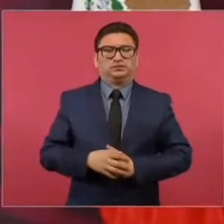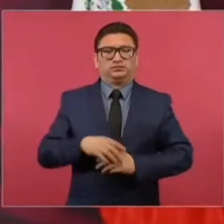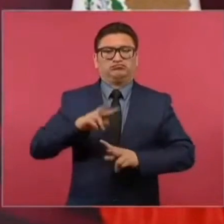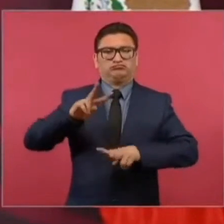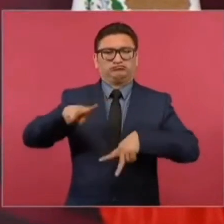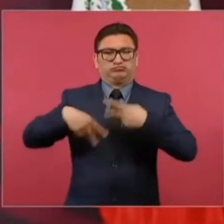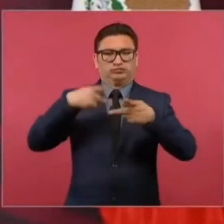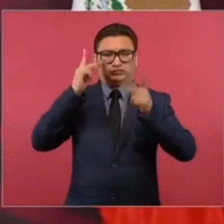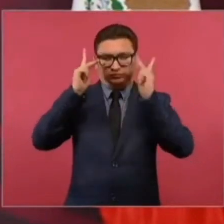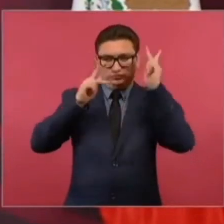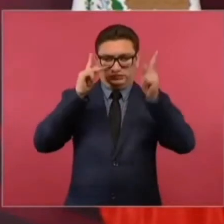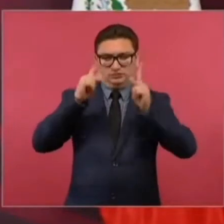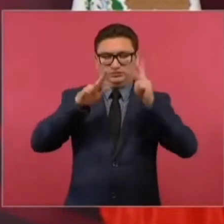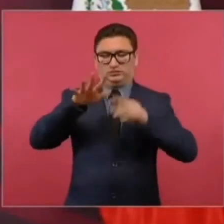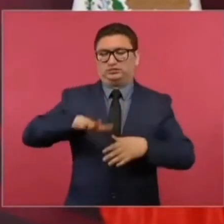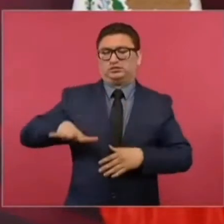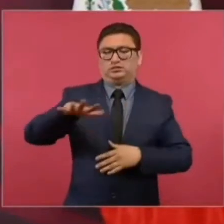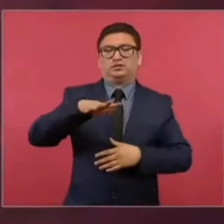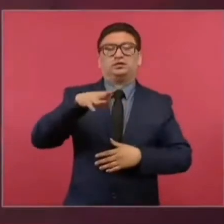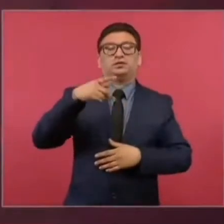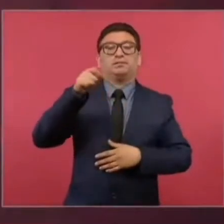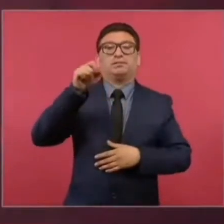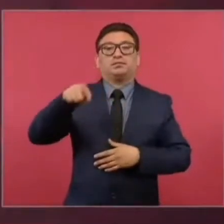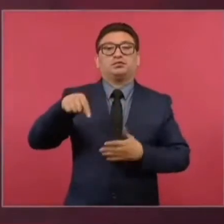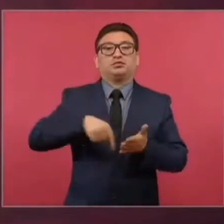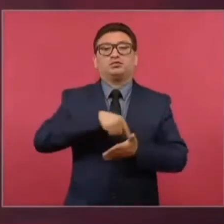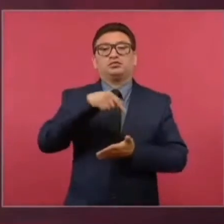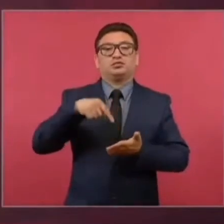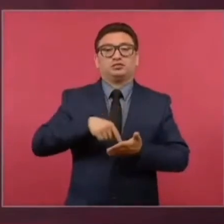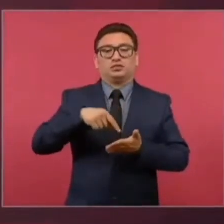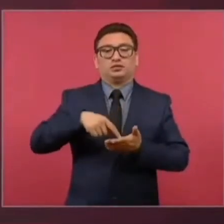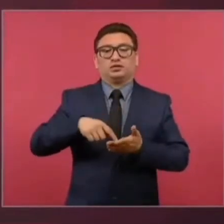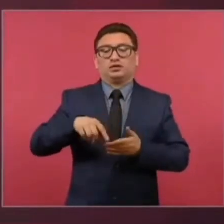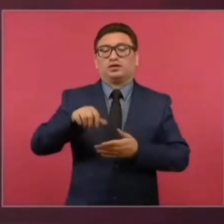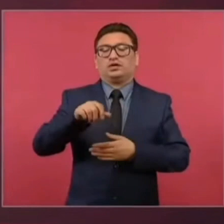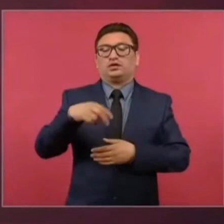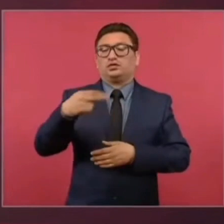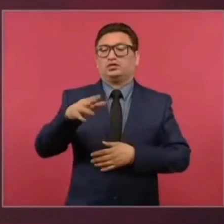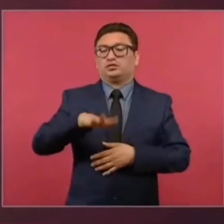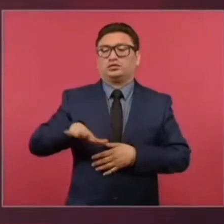visitar el distrito de riego Alejandro Gascón